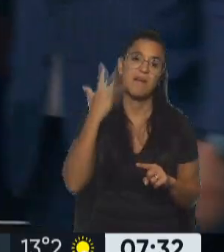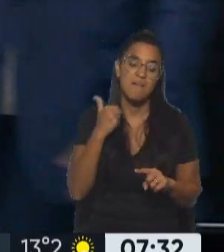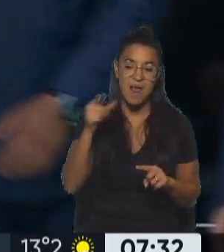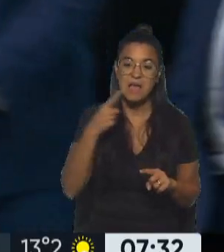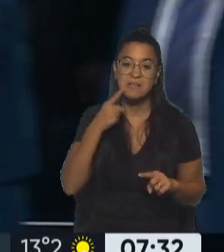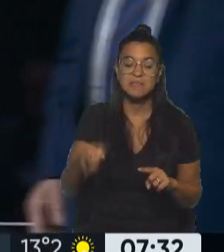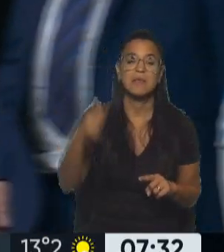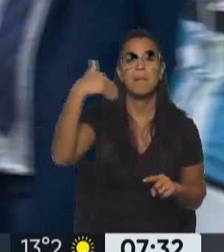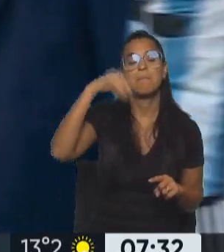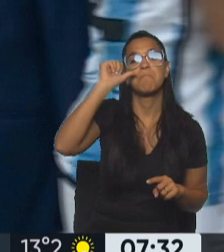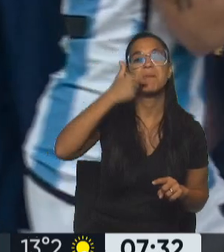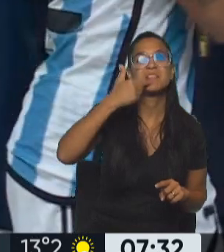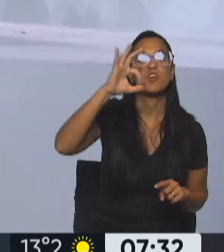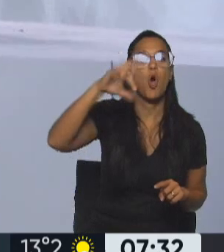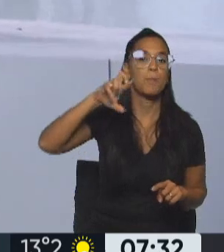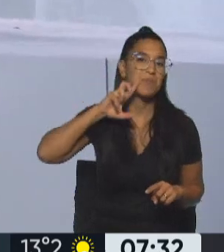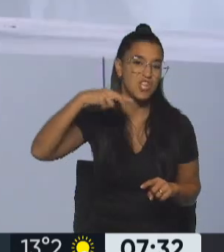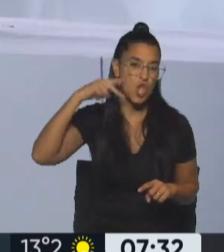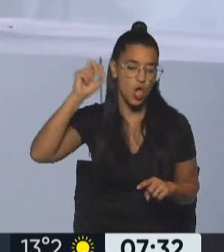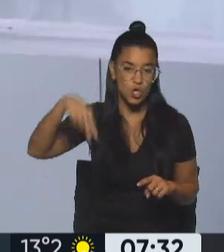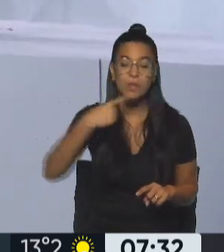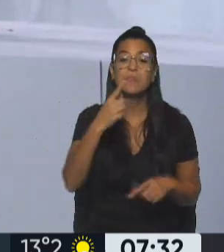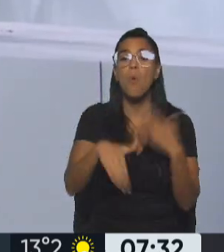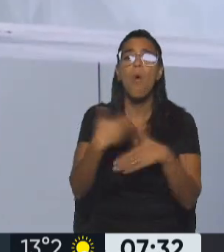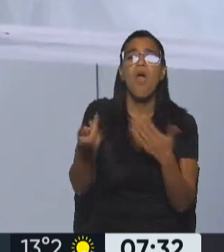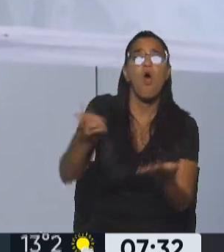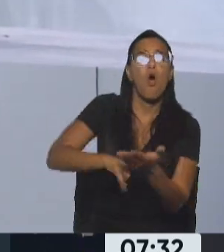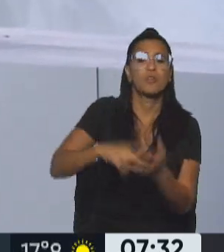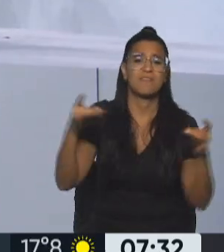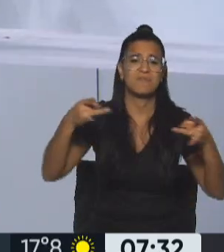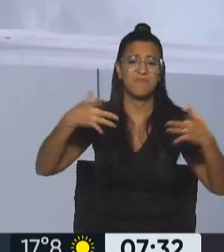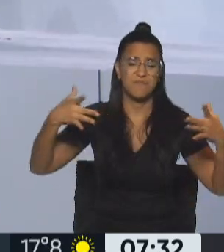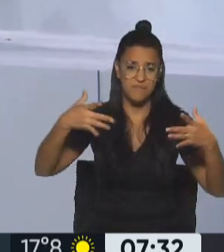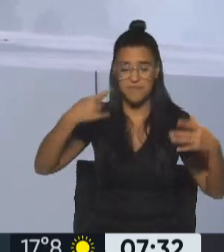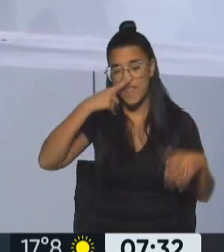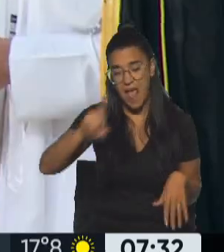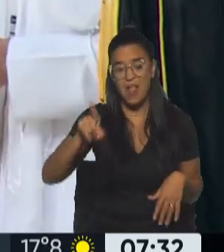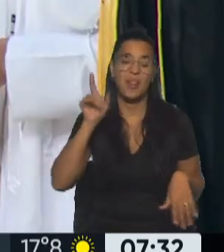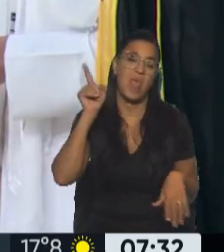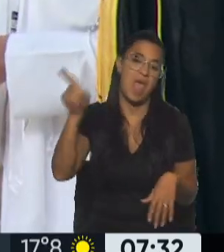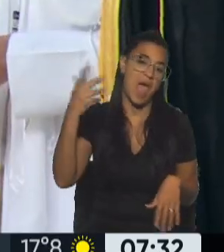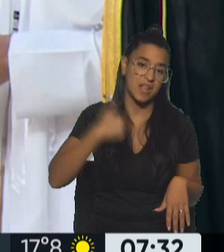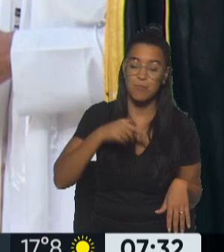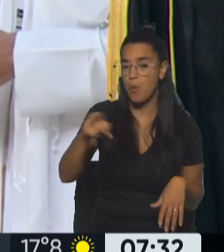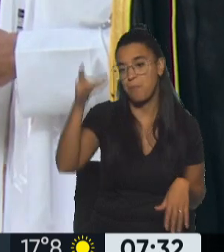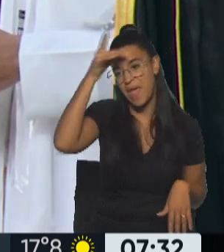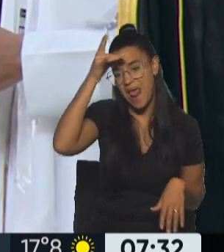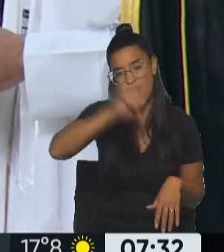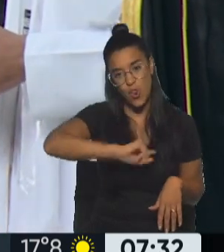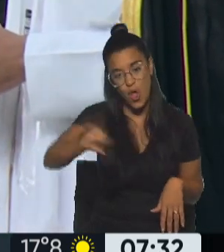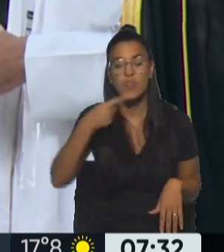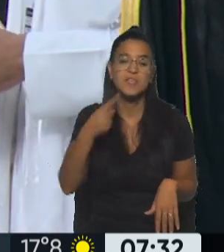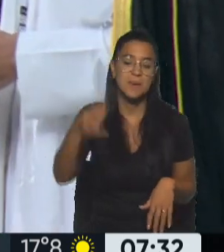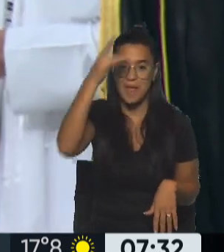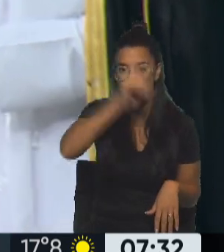plataforma que se llama Mes Opinion pidieron que se juegue nuevamente la final con Argentina porque no fue penal, dicen que no fue